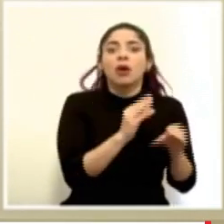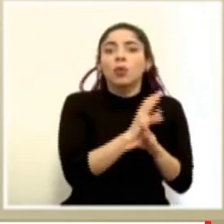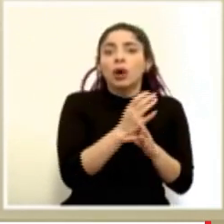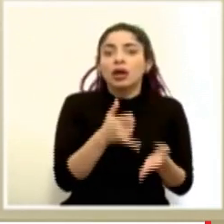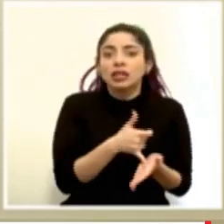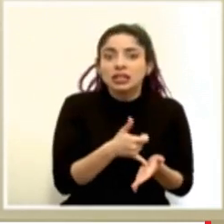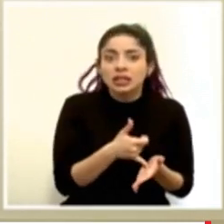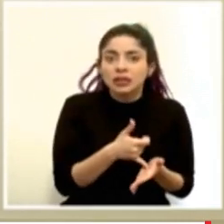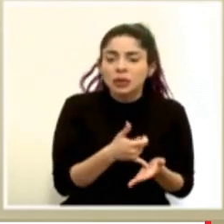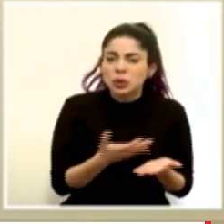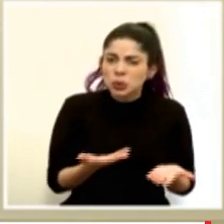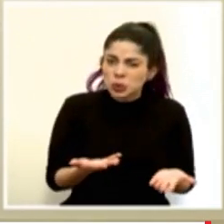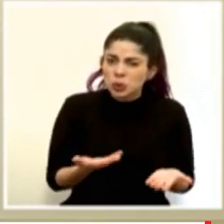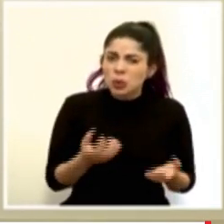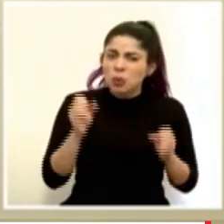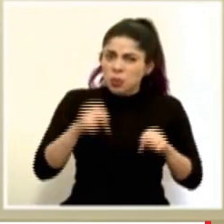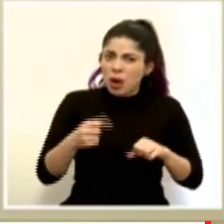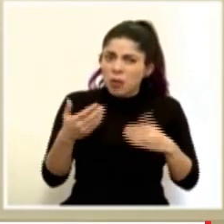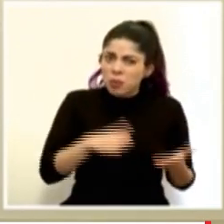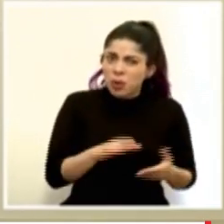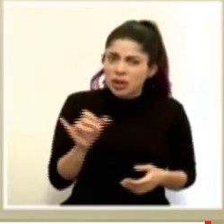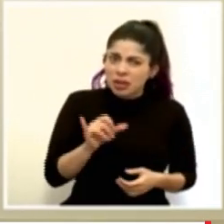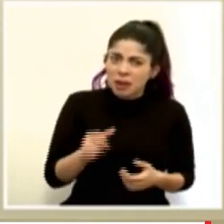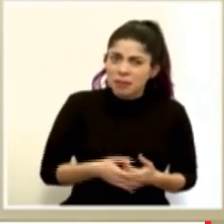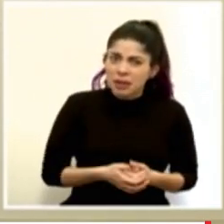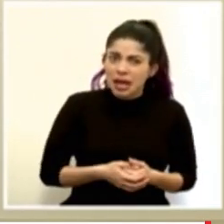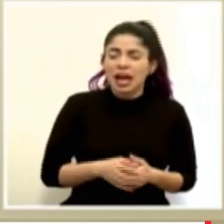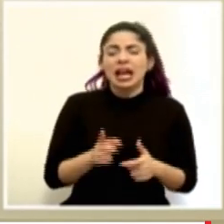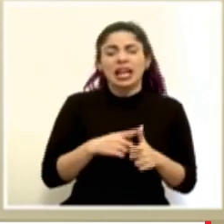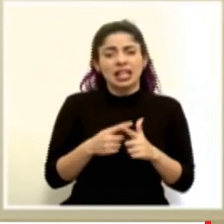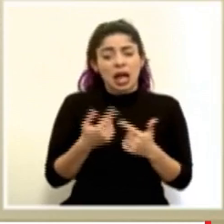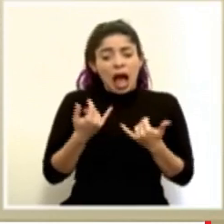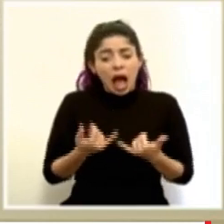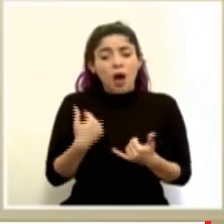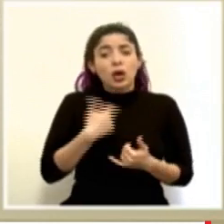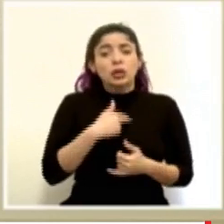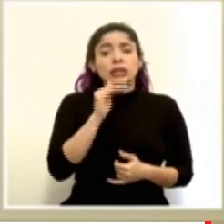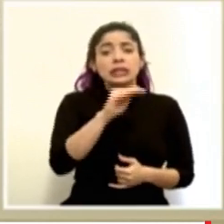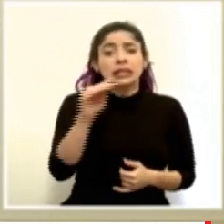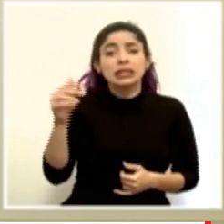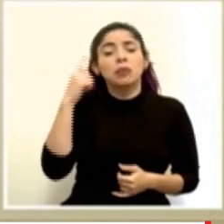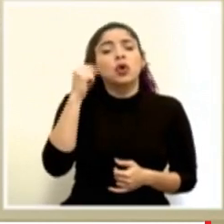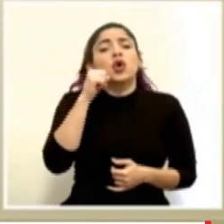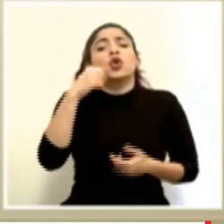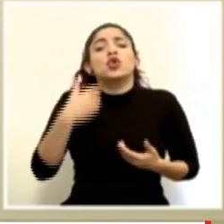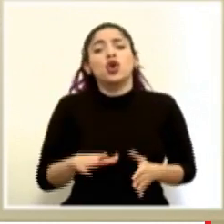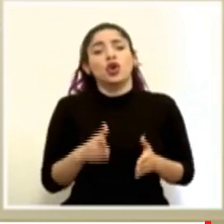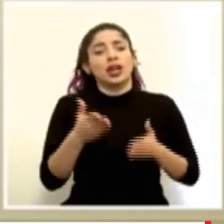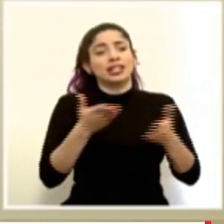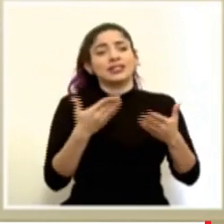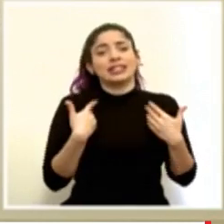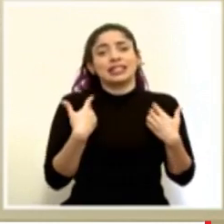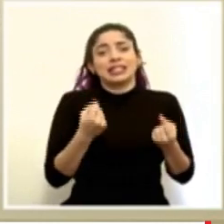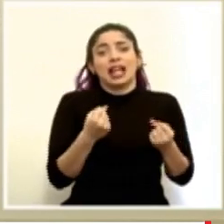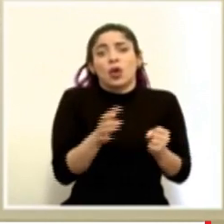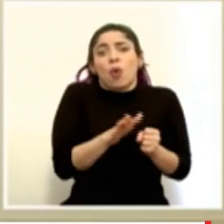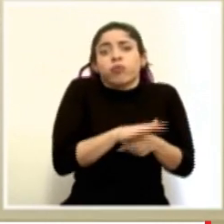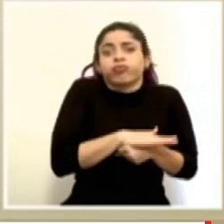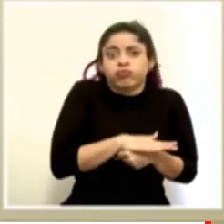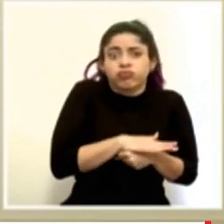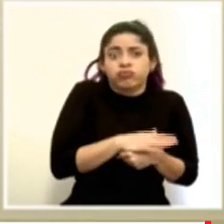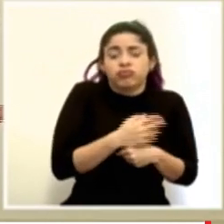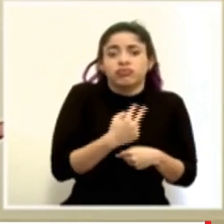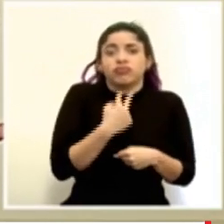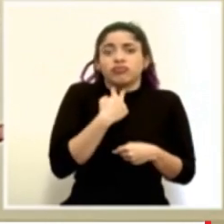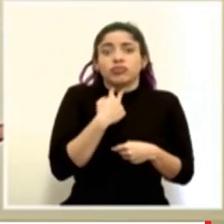intensivos, incluso pueden eventualmente fallecer. Y aquí si lo hacemos es porque de verdad no queremos tener esa saturación de los servicios, no queremos que por una